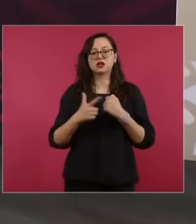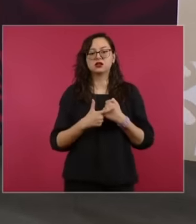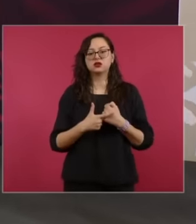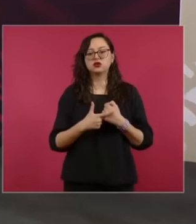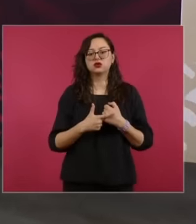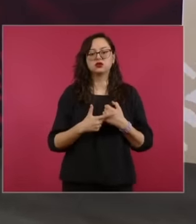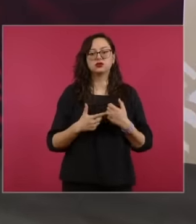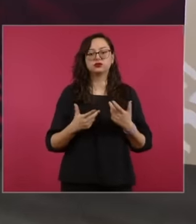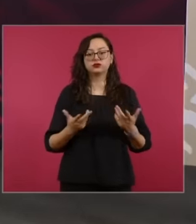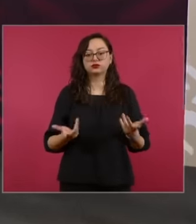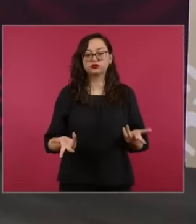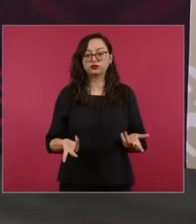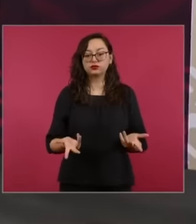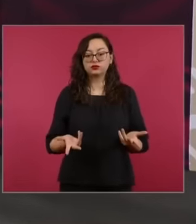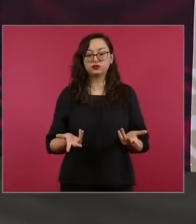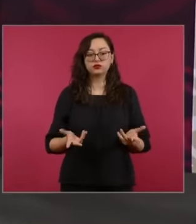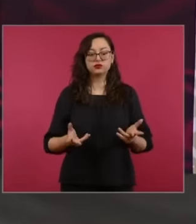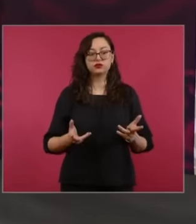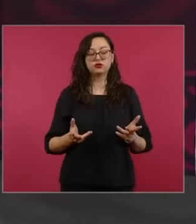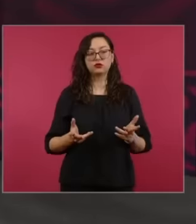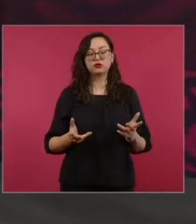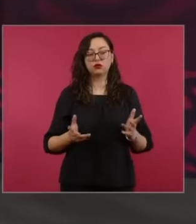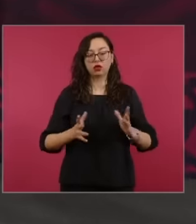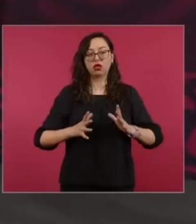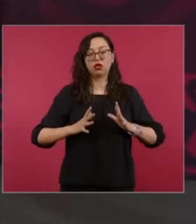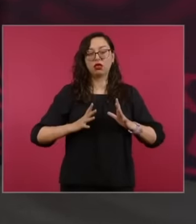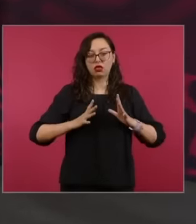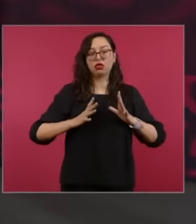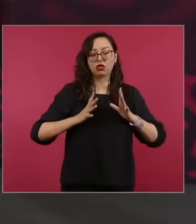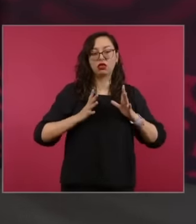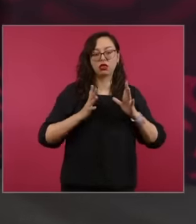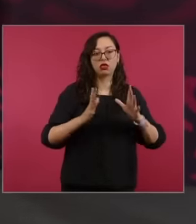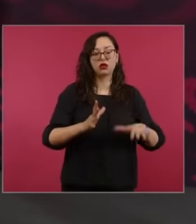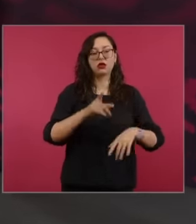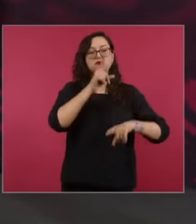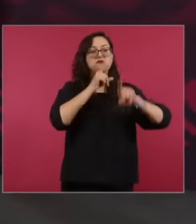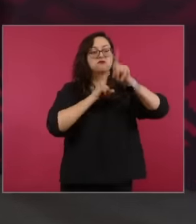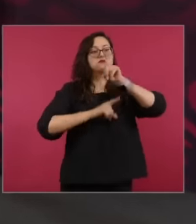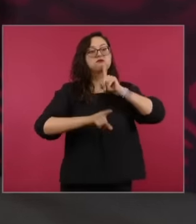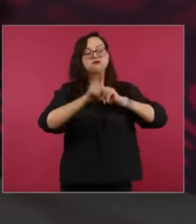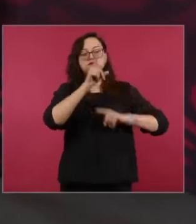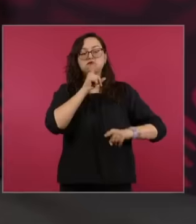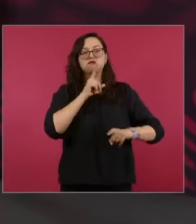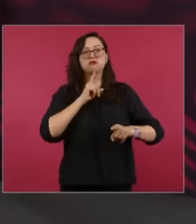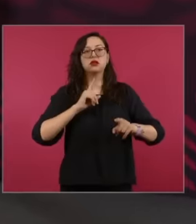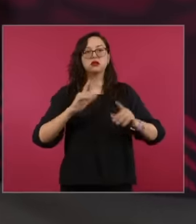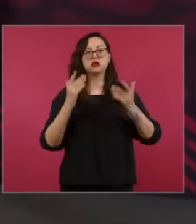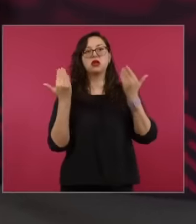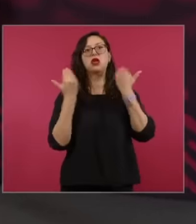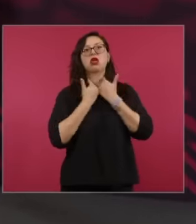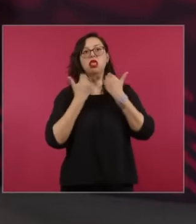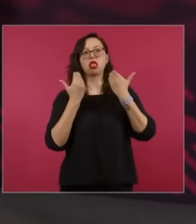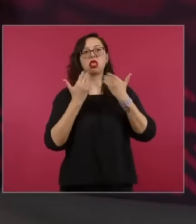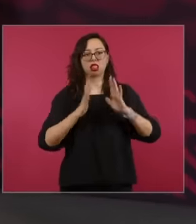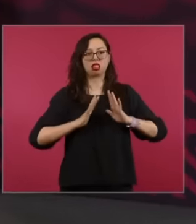comiéndose todos esos platos de mentira. O sea,